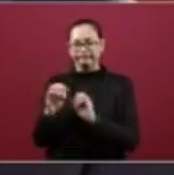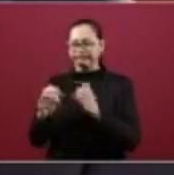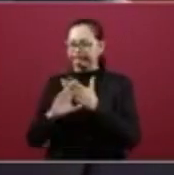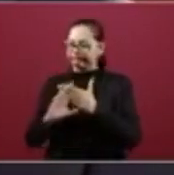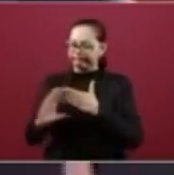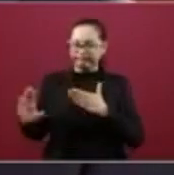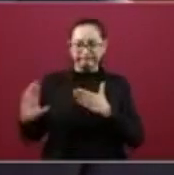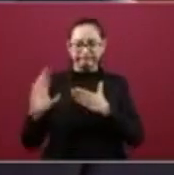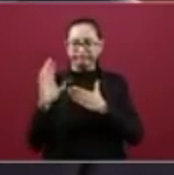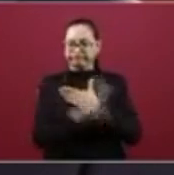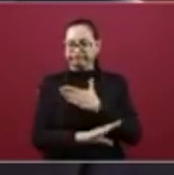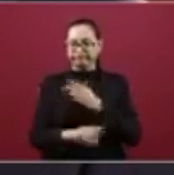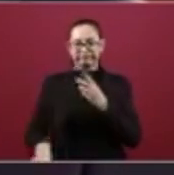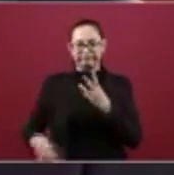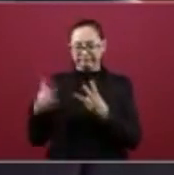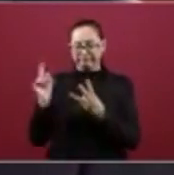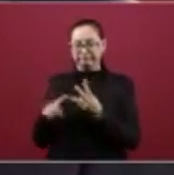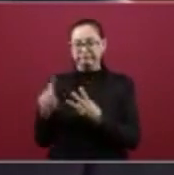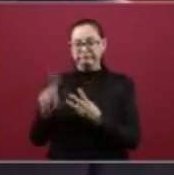y trabajo